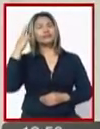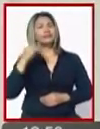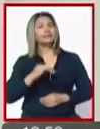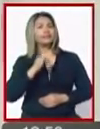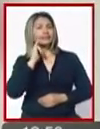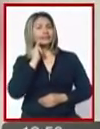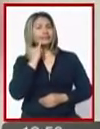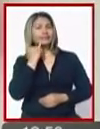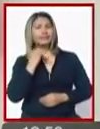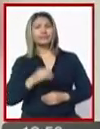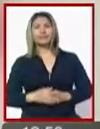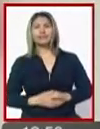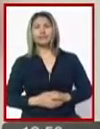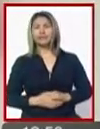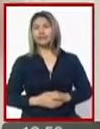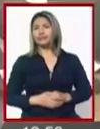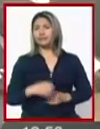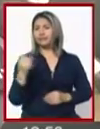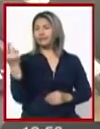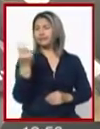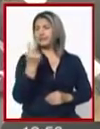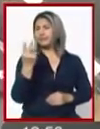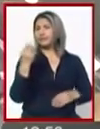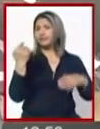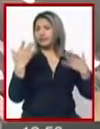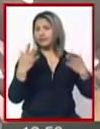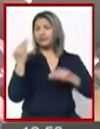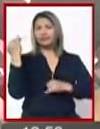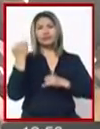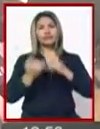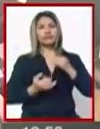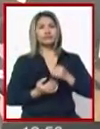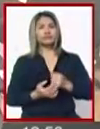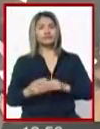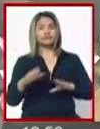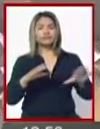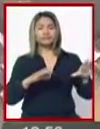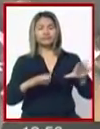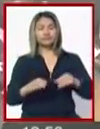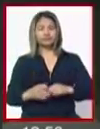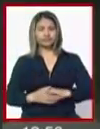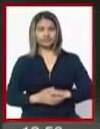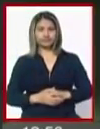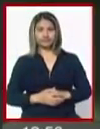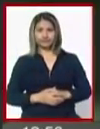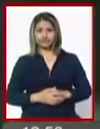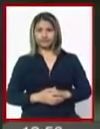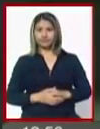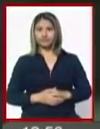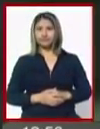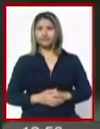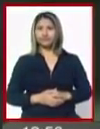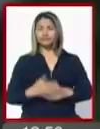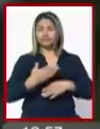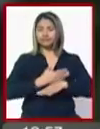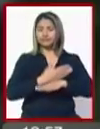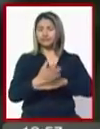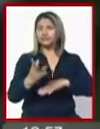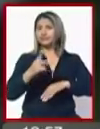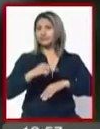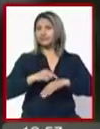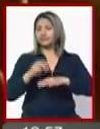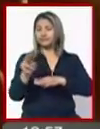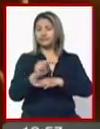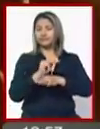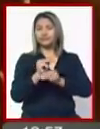problemas sentimentales. Estos dos casos se han dado, estas dos condiciones se han dado en este caso. Entre tanto, en las próximas horas,